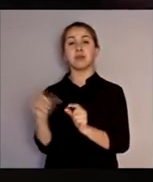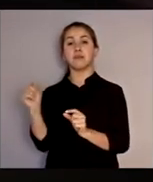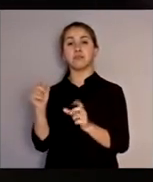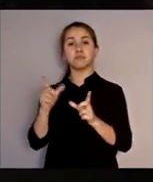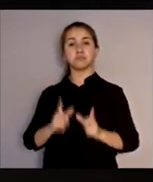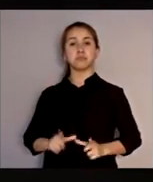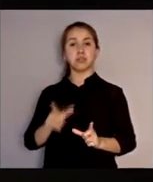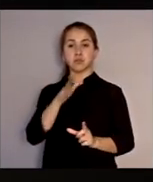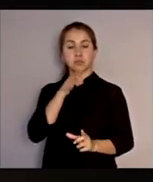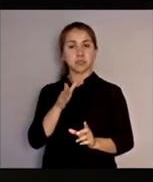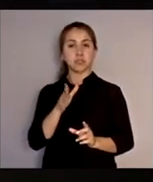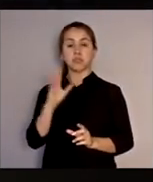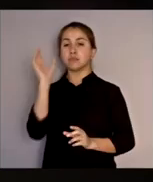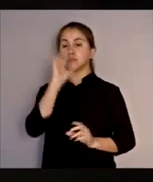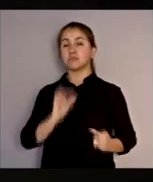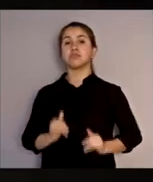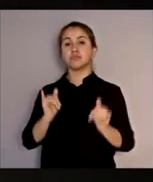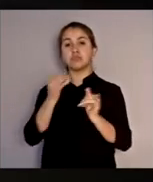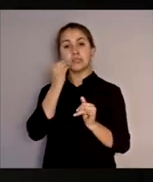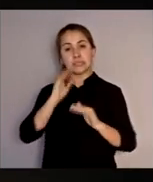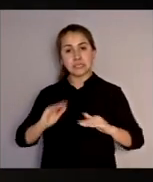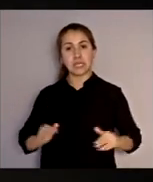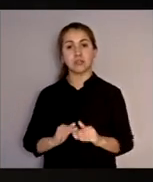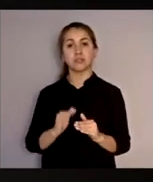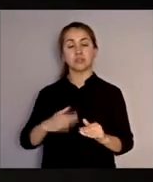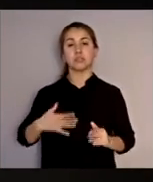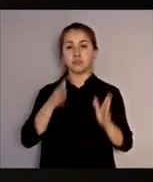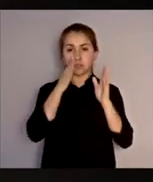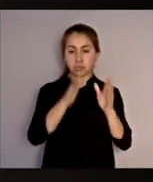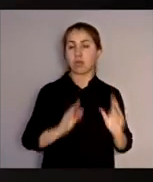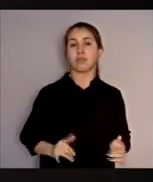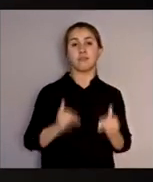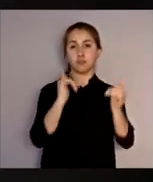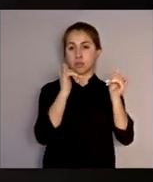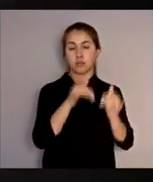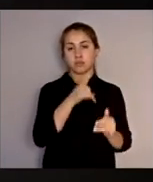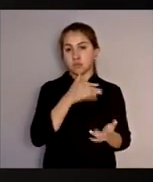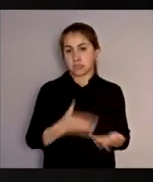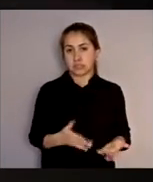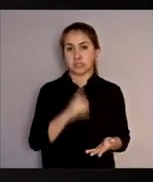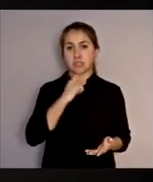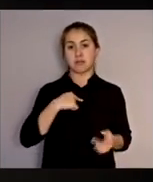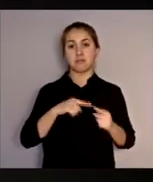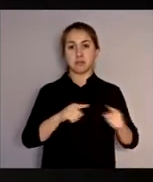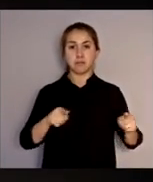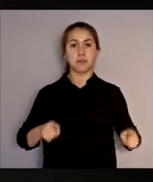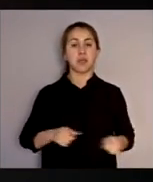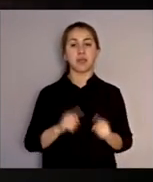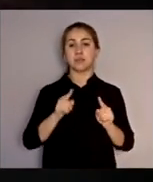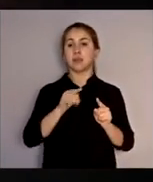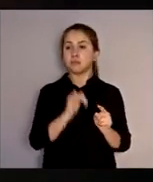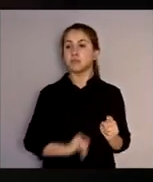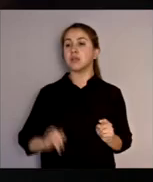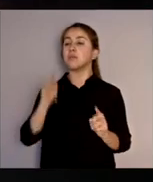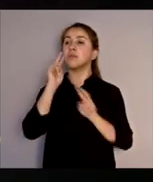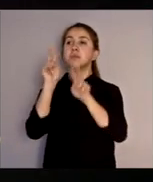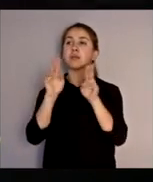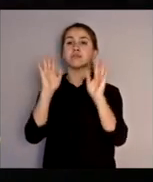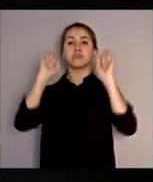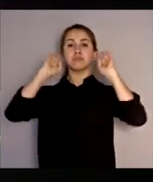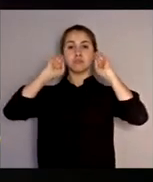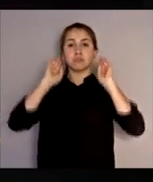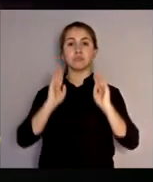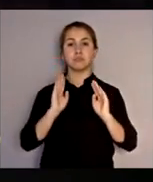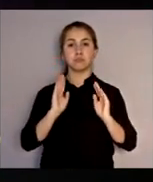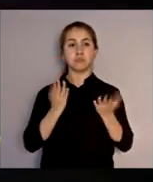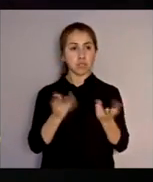tengo mis hijas que también están dedicadas a esto, yo me quiero dedicar a disfrutar y no sé, tener mi pieza en Willow Willow de por vida y ya está? Pero no